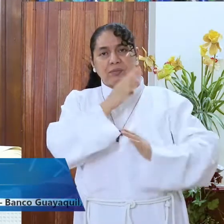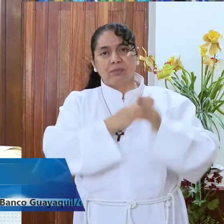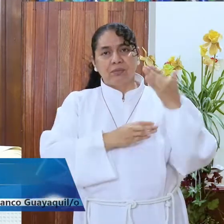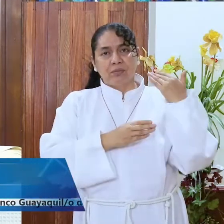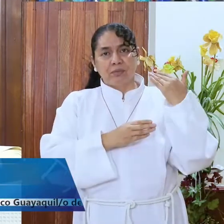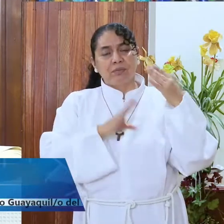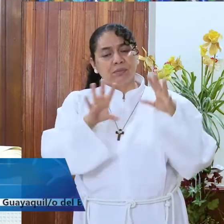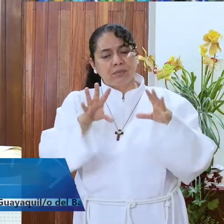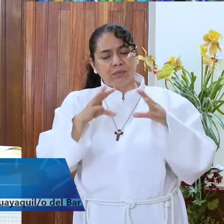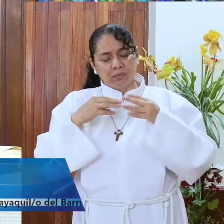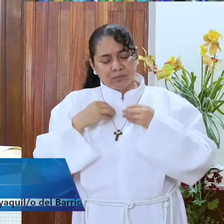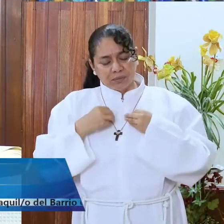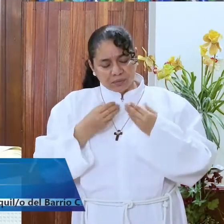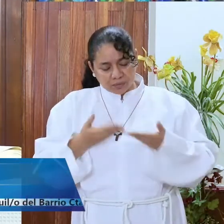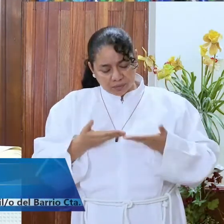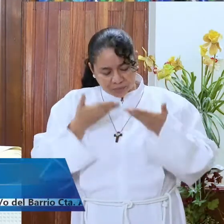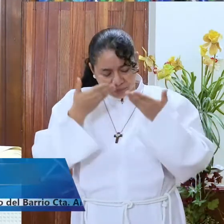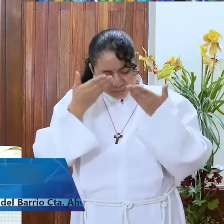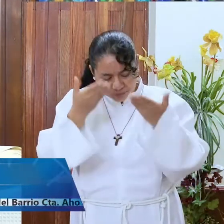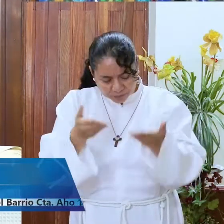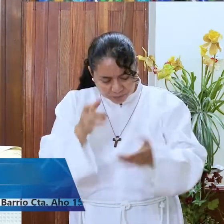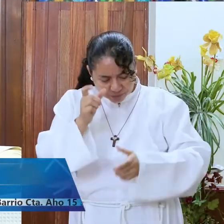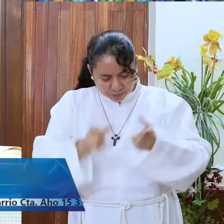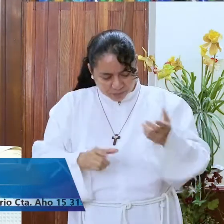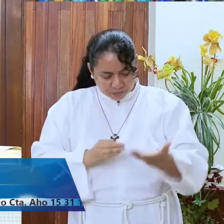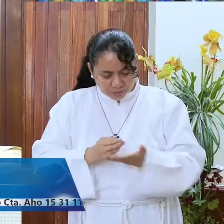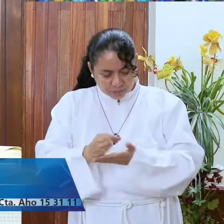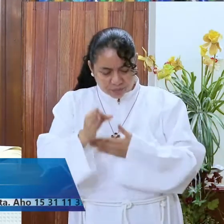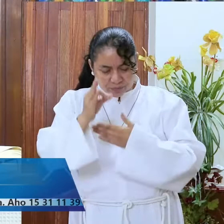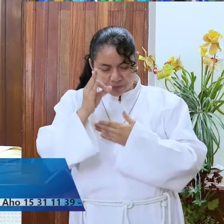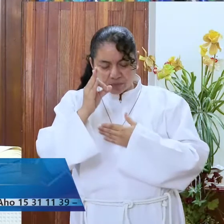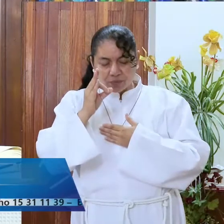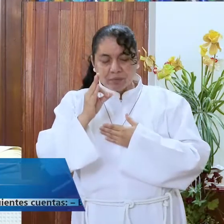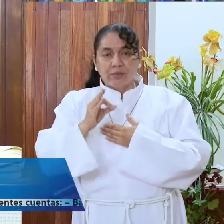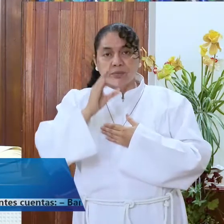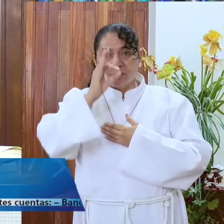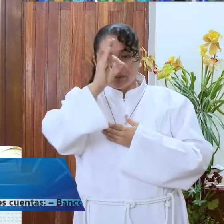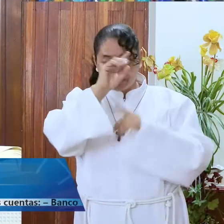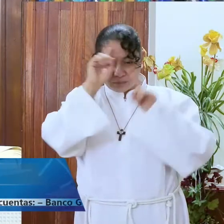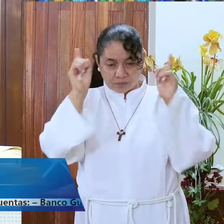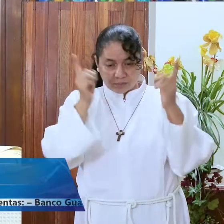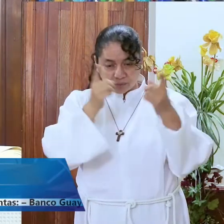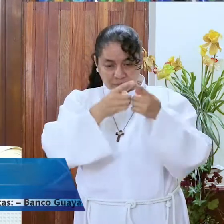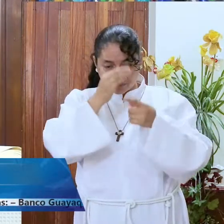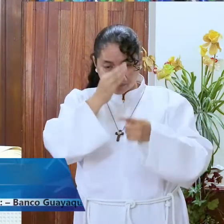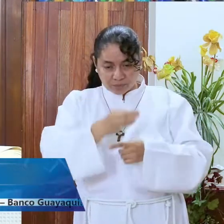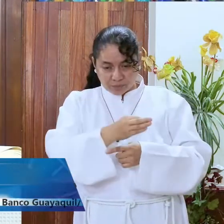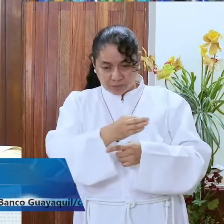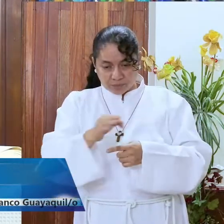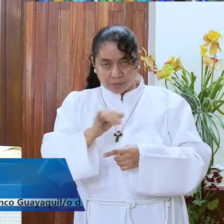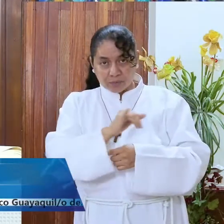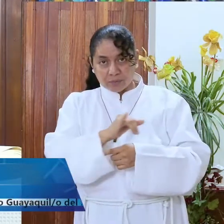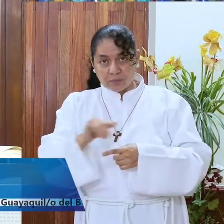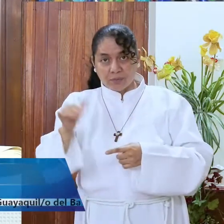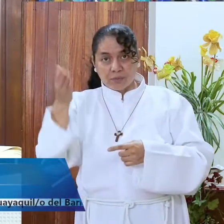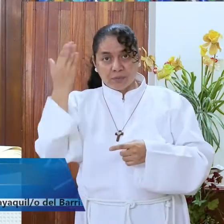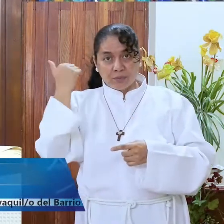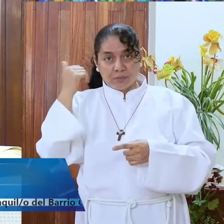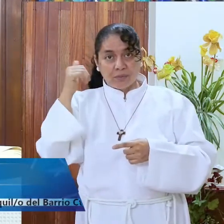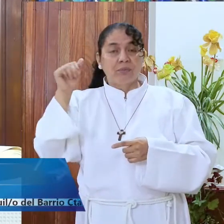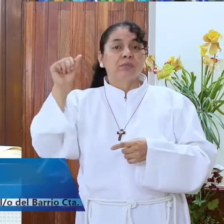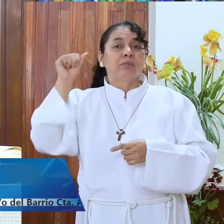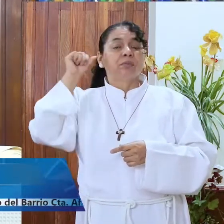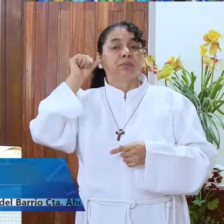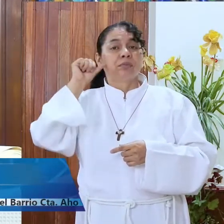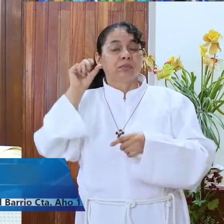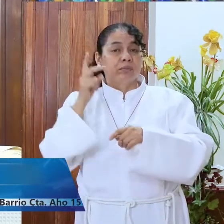recibe las ofrendas de tus fieles y santifica les como ven dijiste la de abel para que la oblación que ofrece